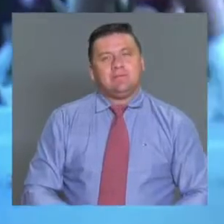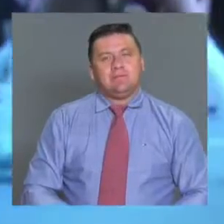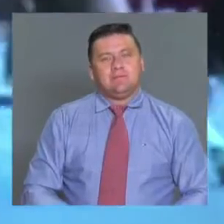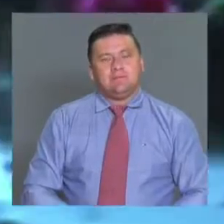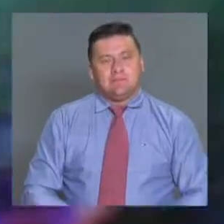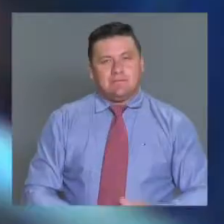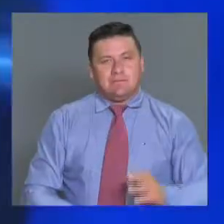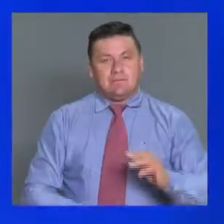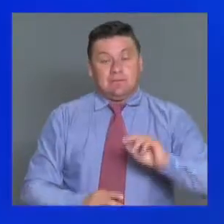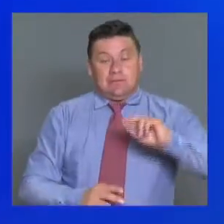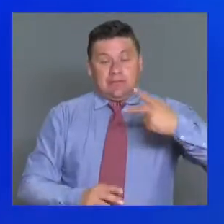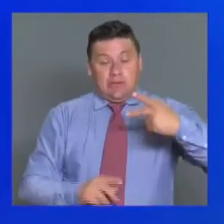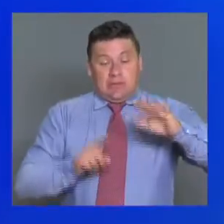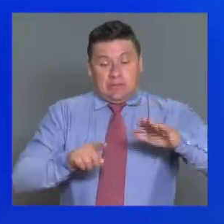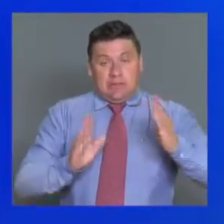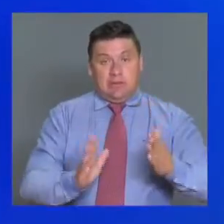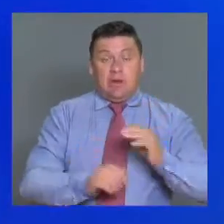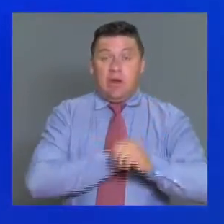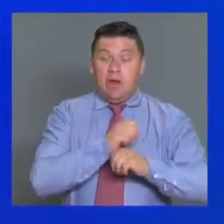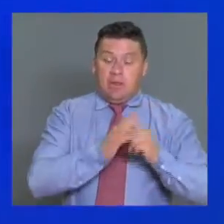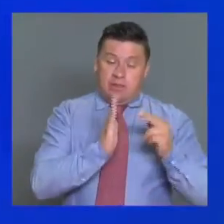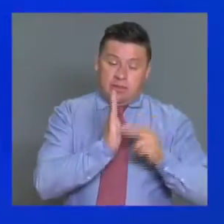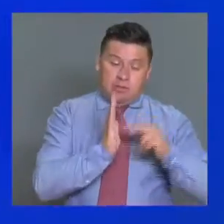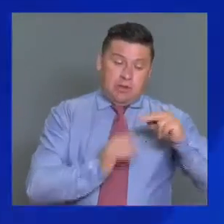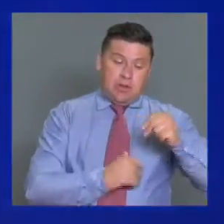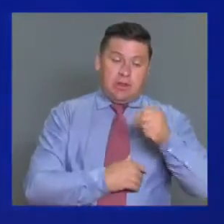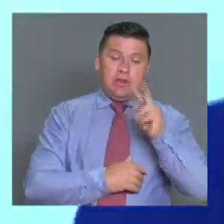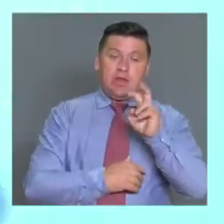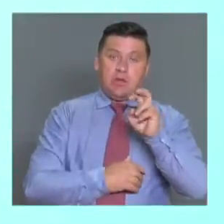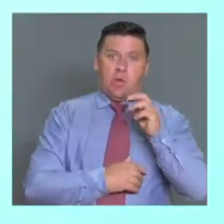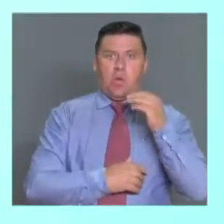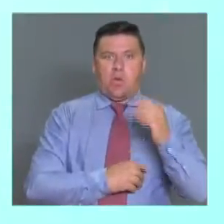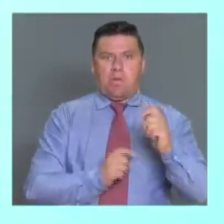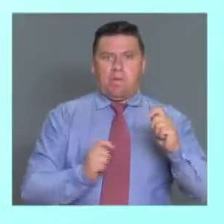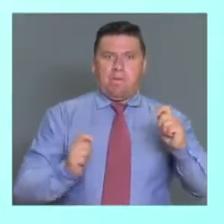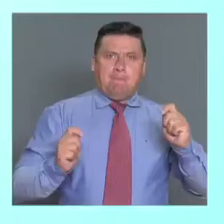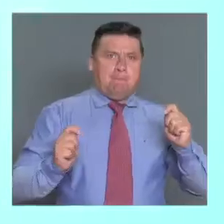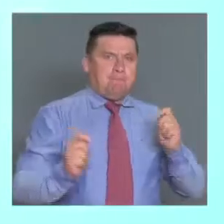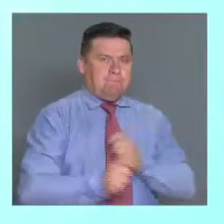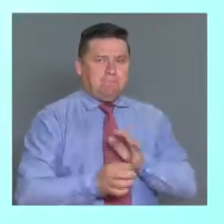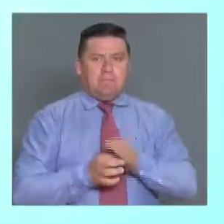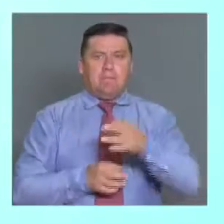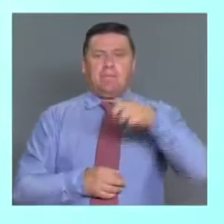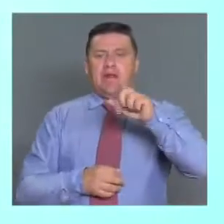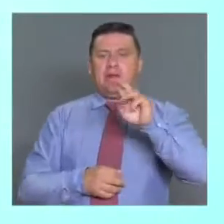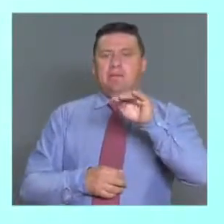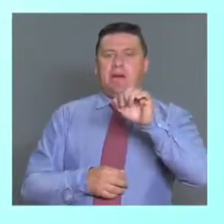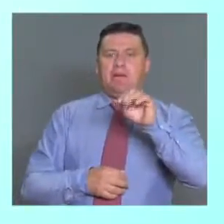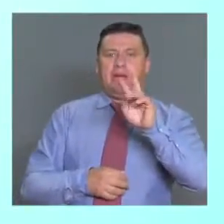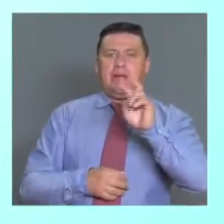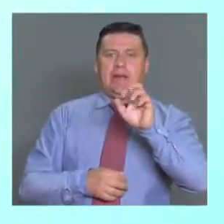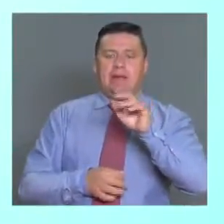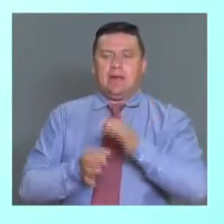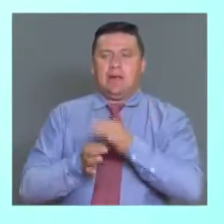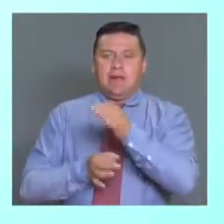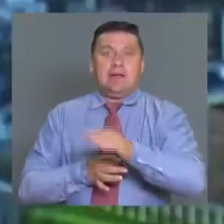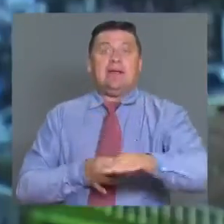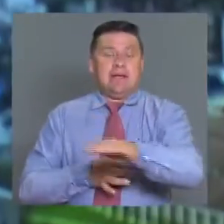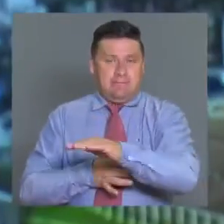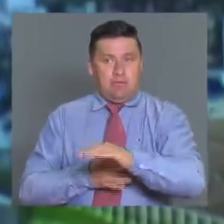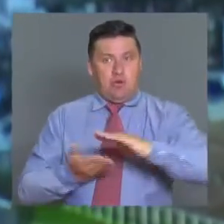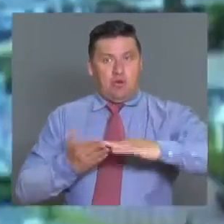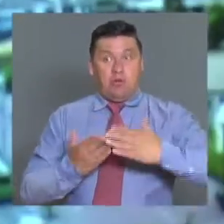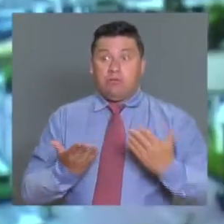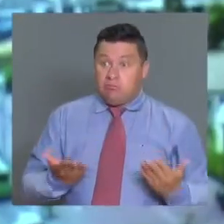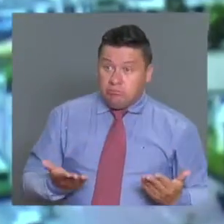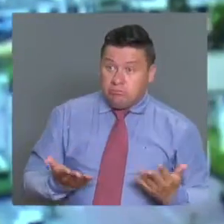el segundo semestre del año 2018 fue un punto de giro para la primavera la essap llegó a este municipio con el objetivo de que la población